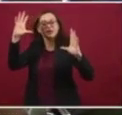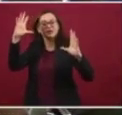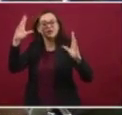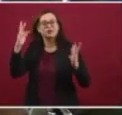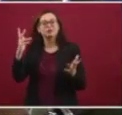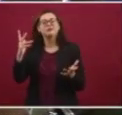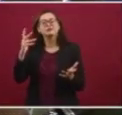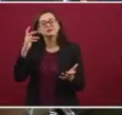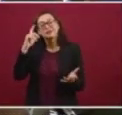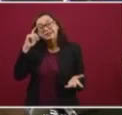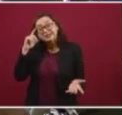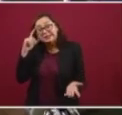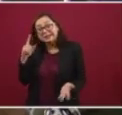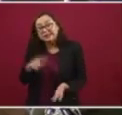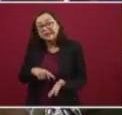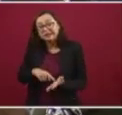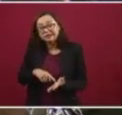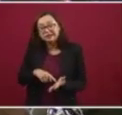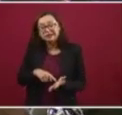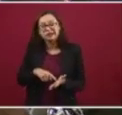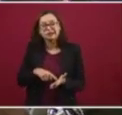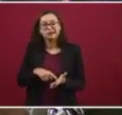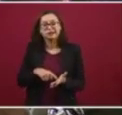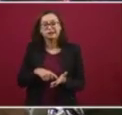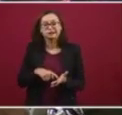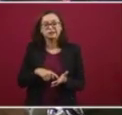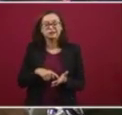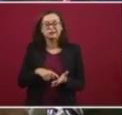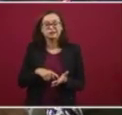creo en